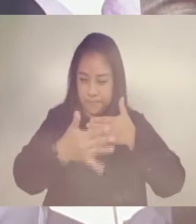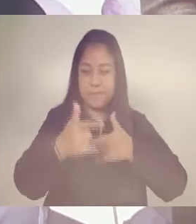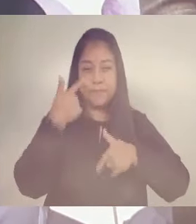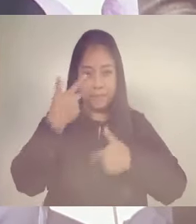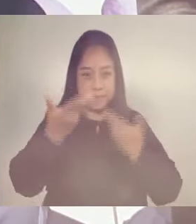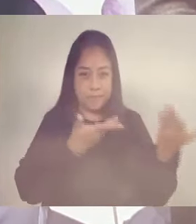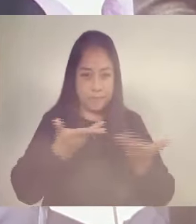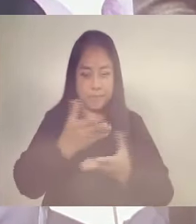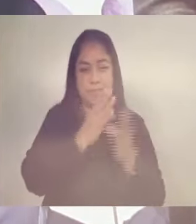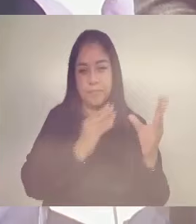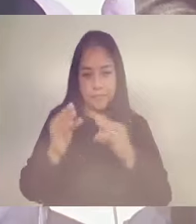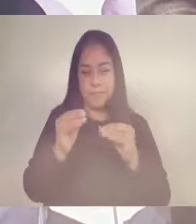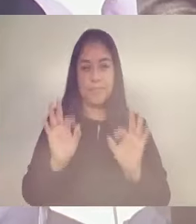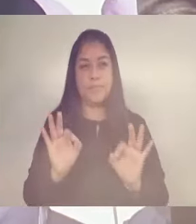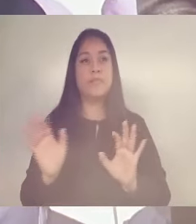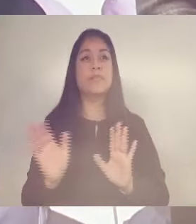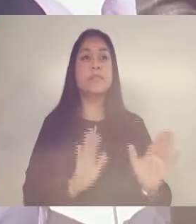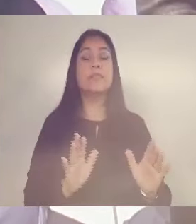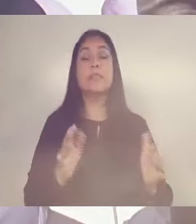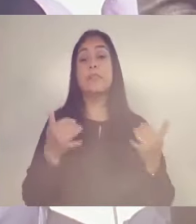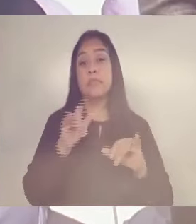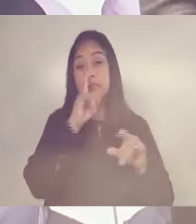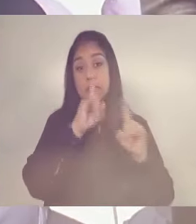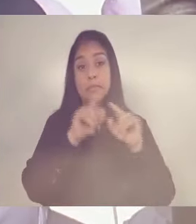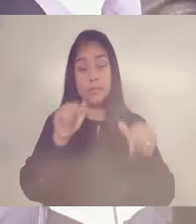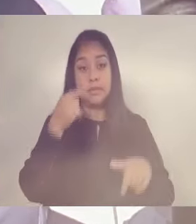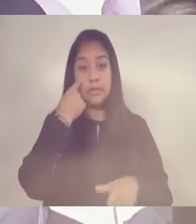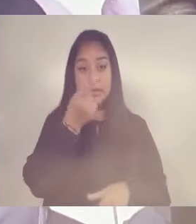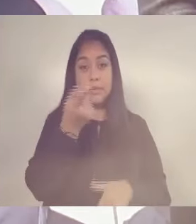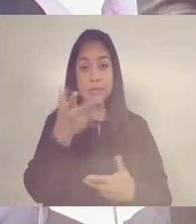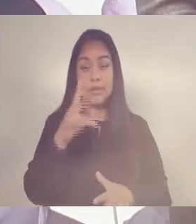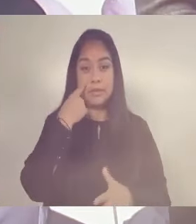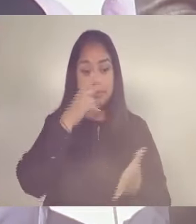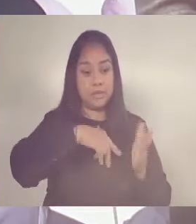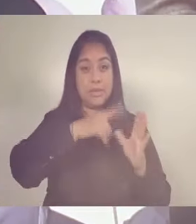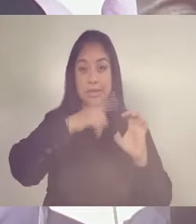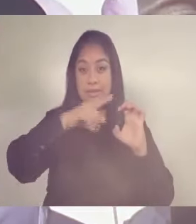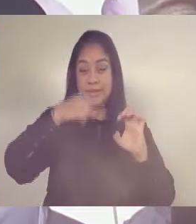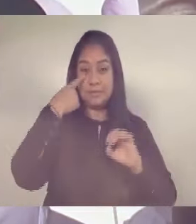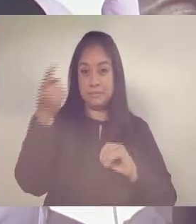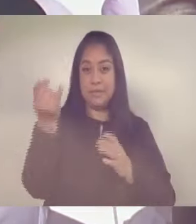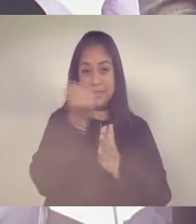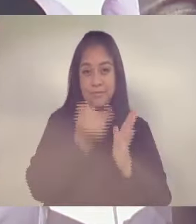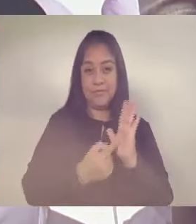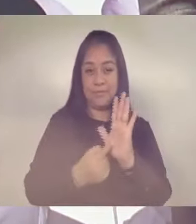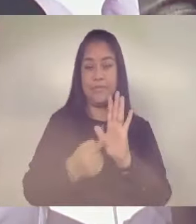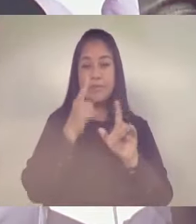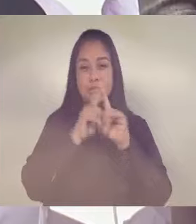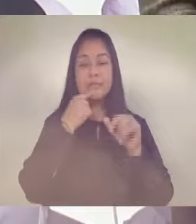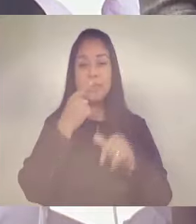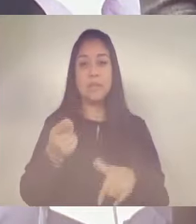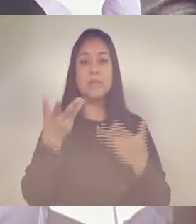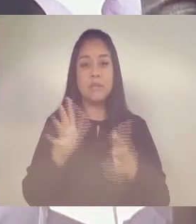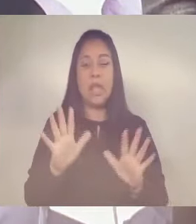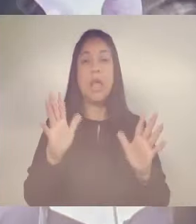atendiendo. Mientras tanto, como ya saben y están viendo en las gráficas, en las ilustraciones, se ha habilitado el